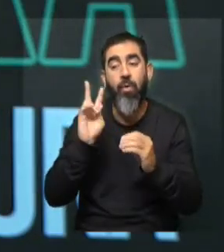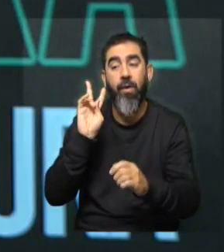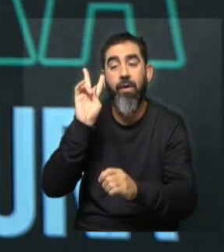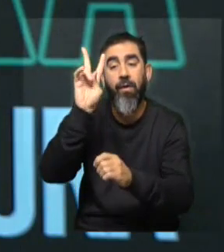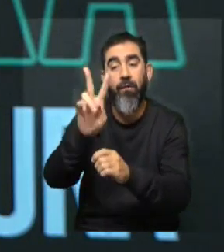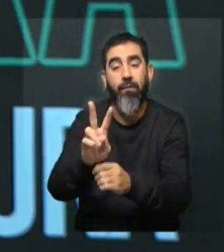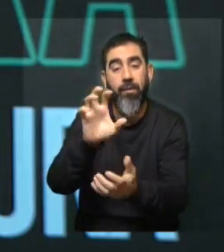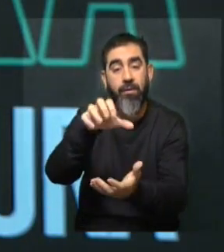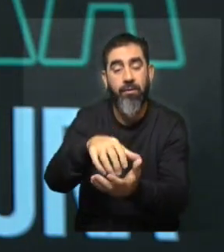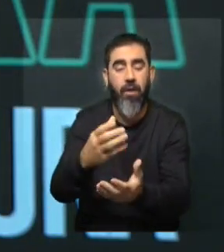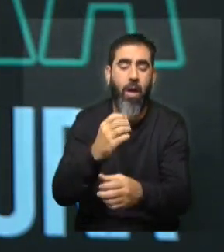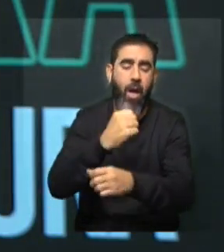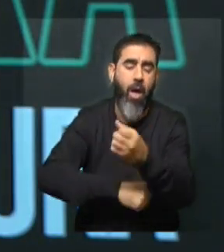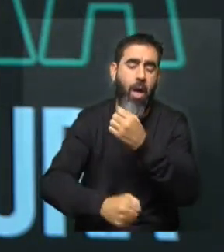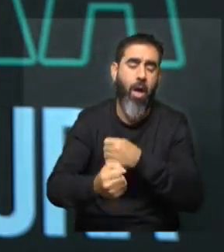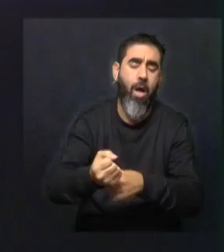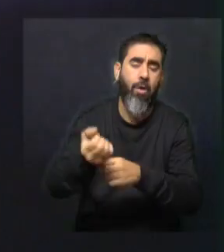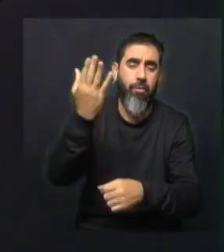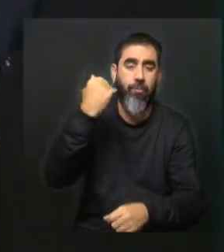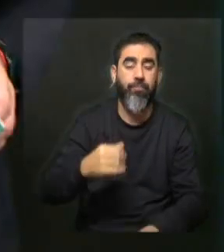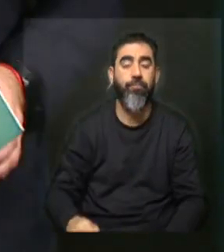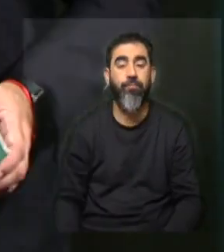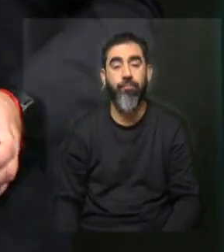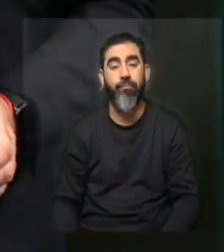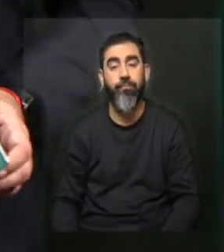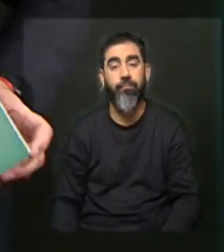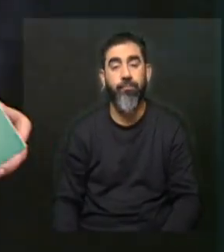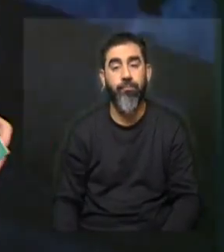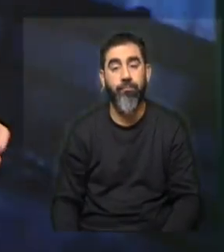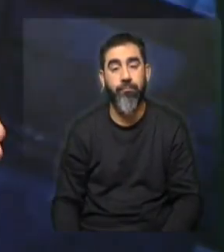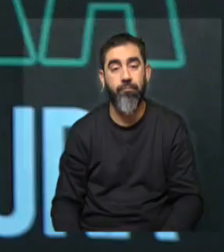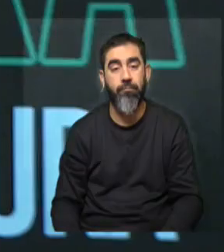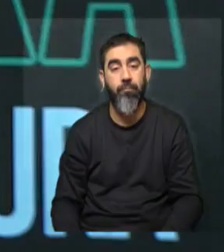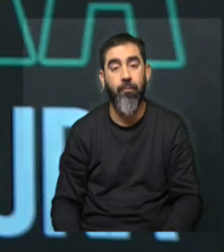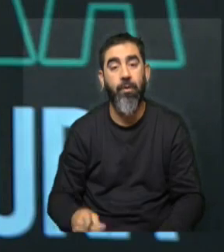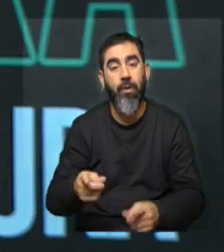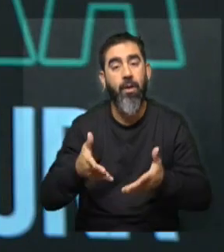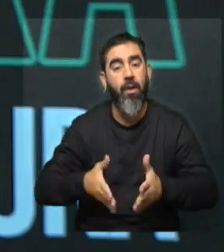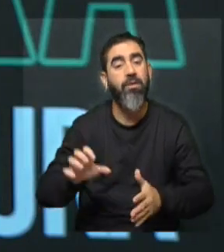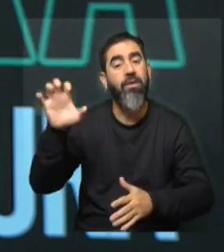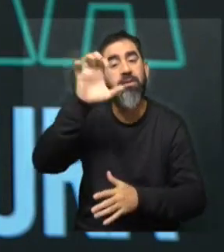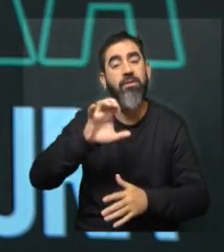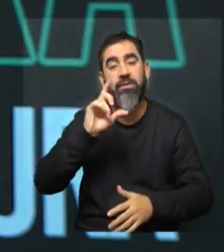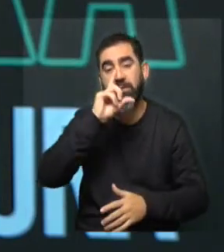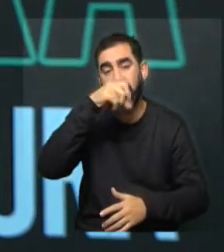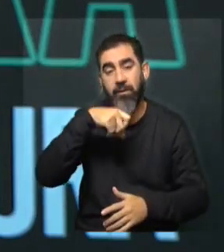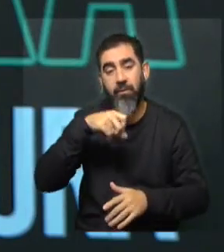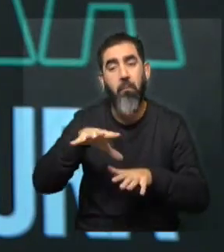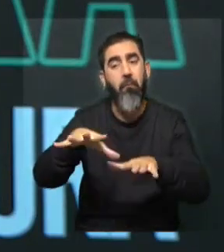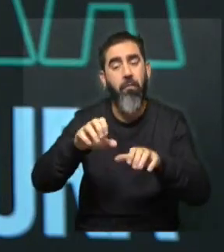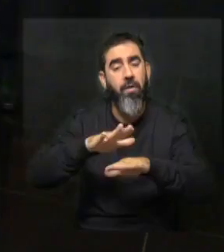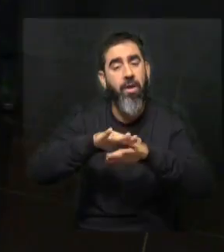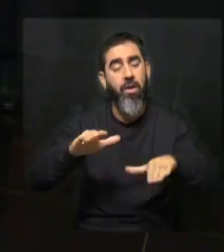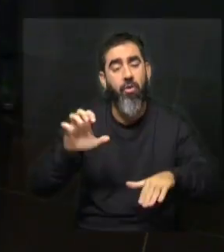ese ese lugar años atrás contar un detalle no menor de de caetano es del Cerro de Montevideo nació en el cerro dio buena parte